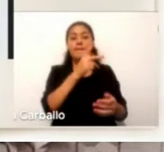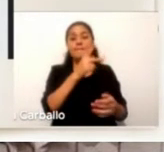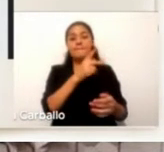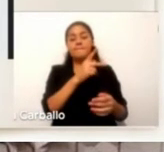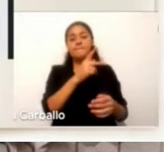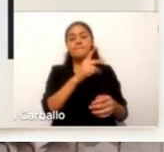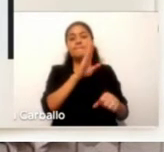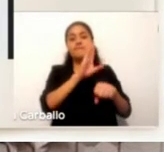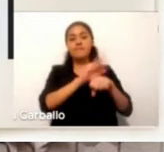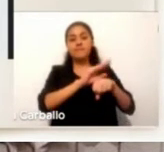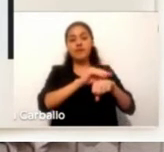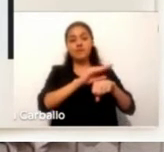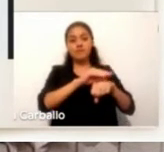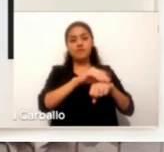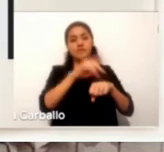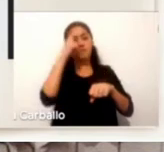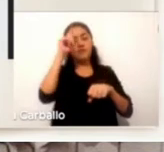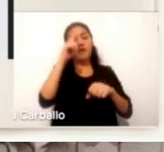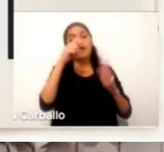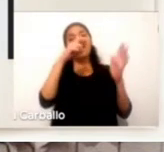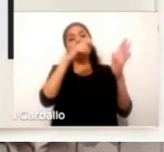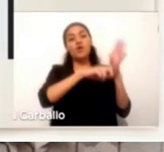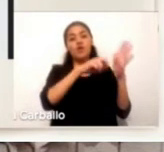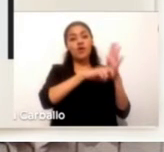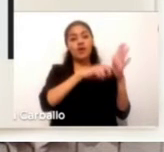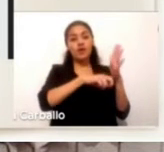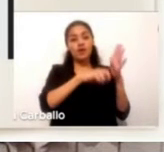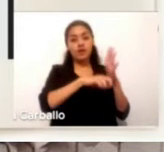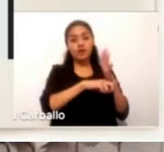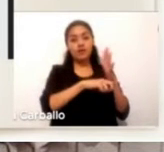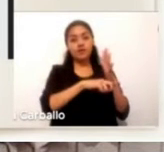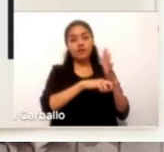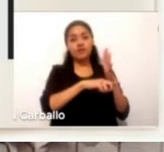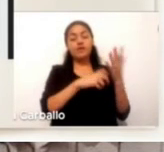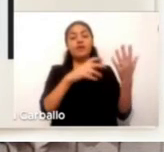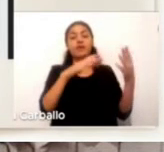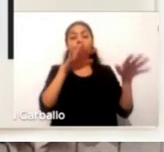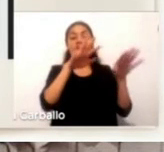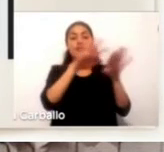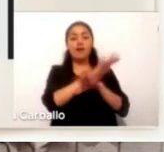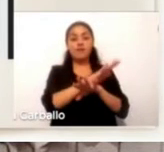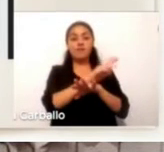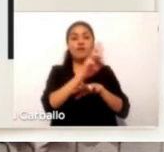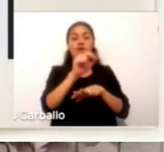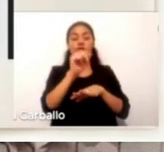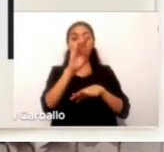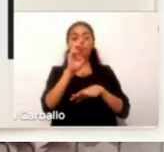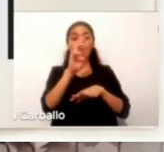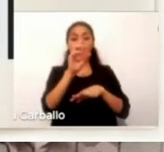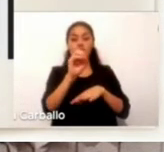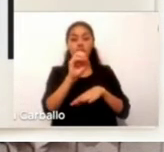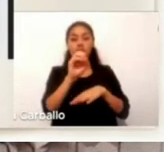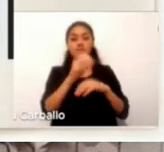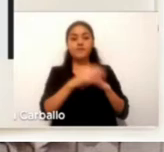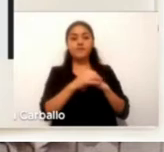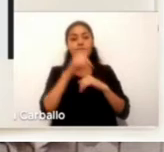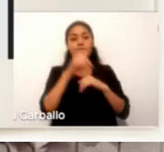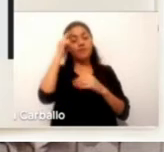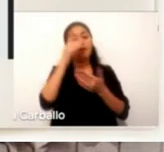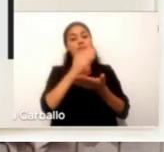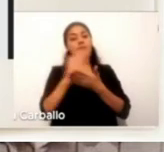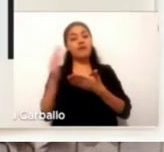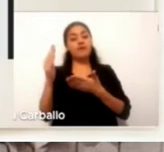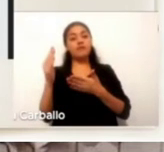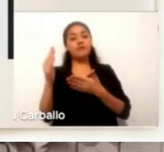y modificar el cómputo de la elección de la gubernatura del estado para quedar en los términos apuntados en el apartado de efectos del